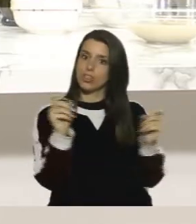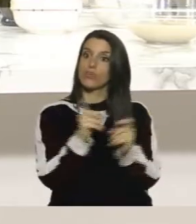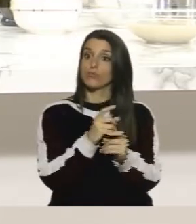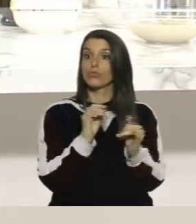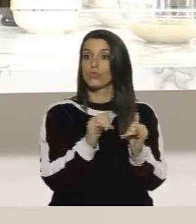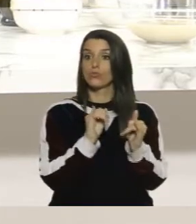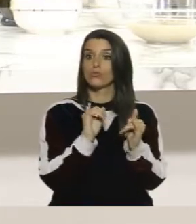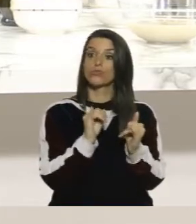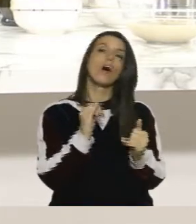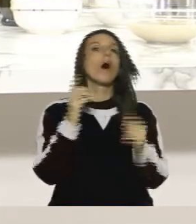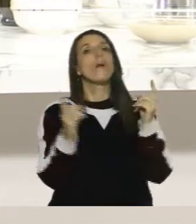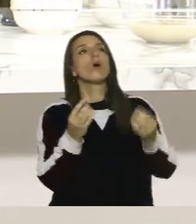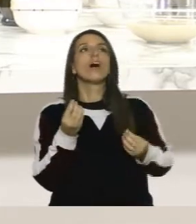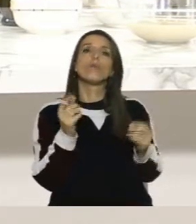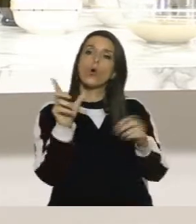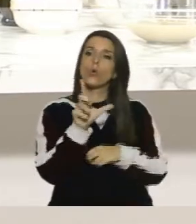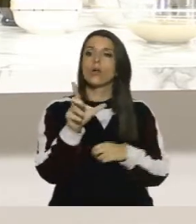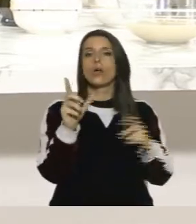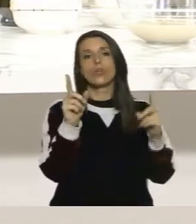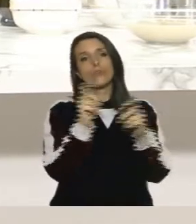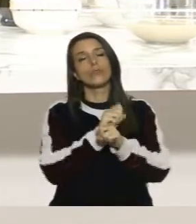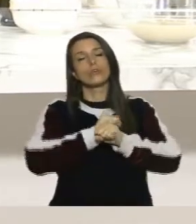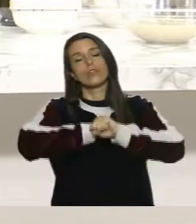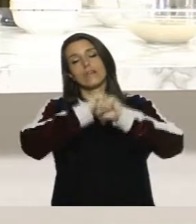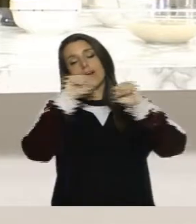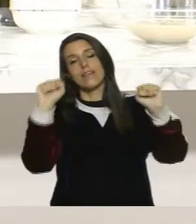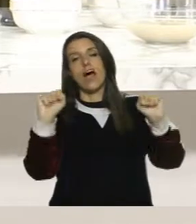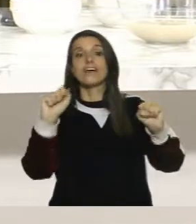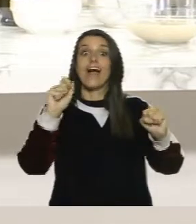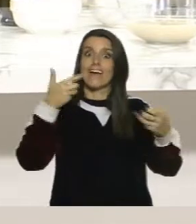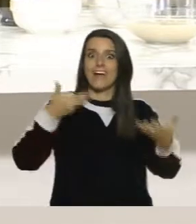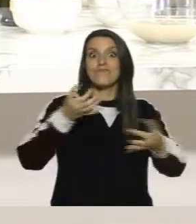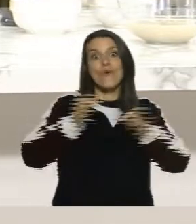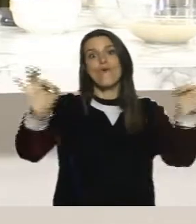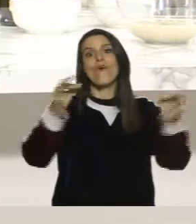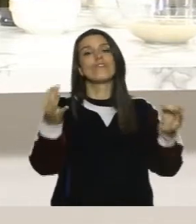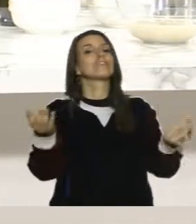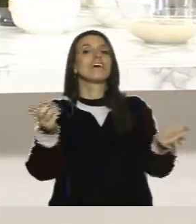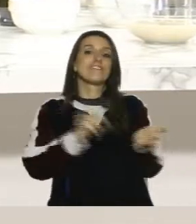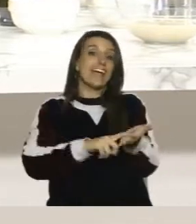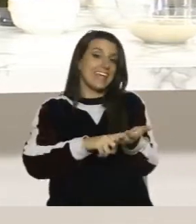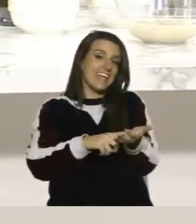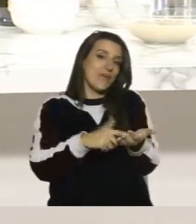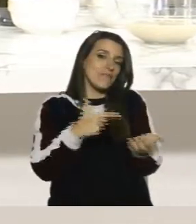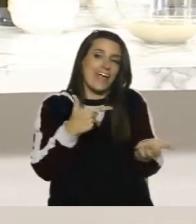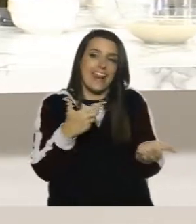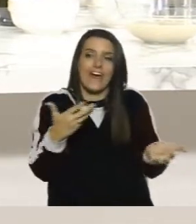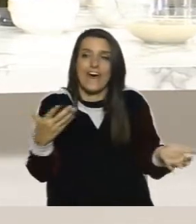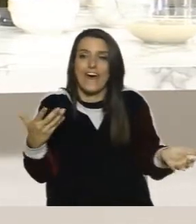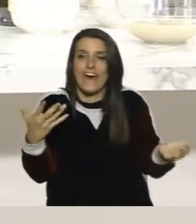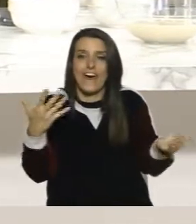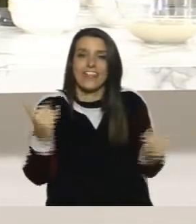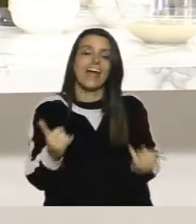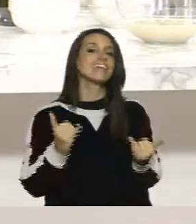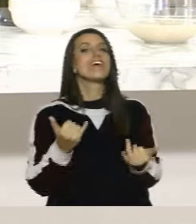¿Sí? Hay veces como que... Cuesta un poquito. Cuesta un poquito arrancar. Música, con buena rica comida. Música, además. No, y buena onda, ¿no? Eso, la linda energía, me